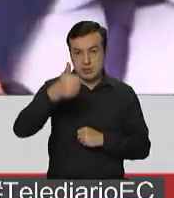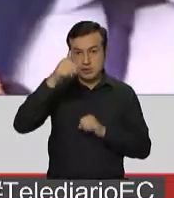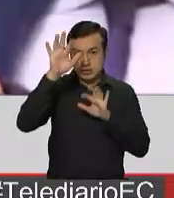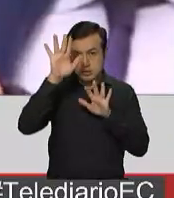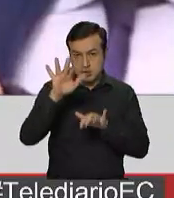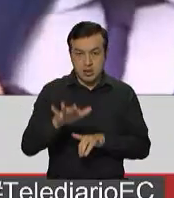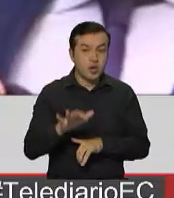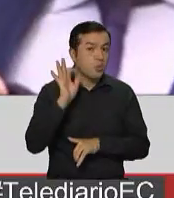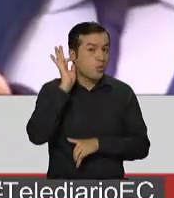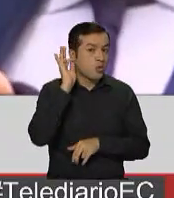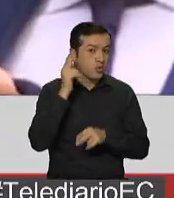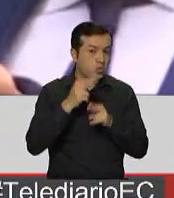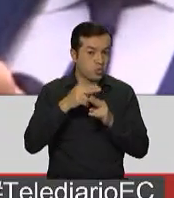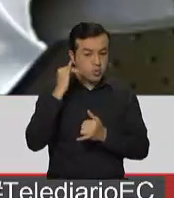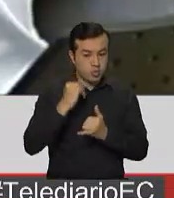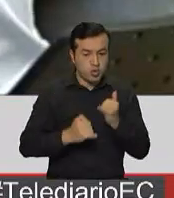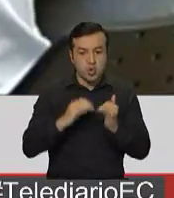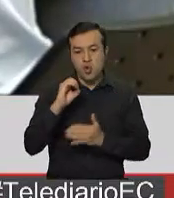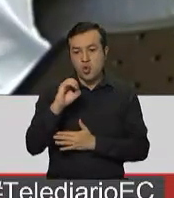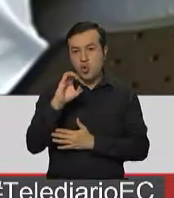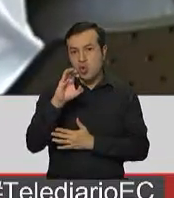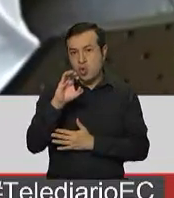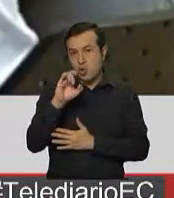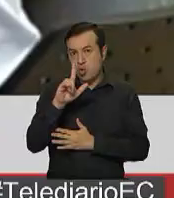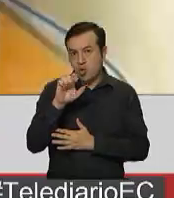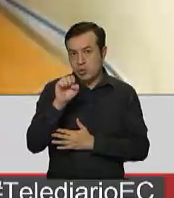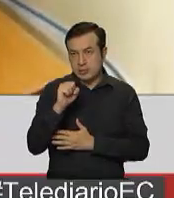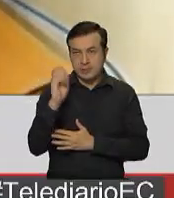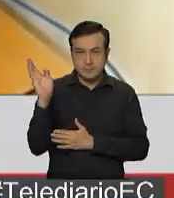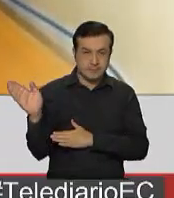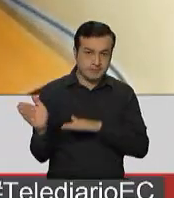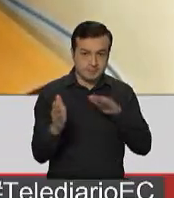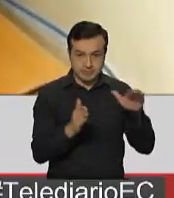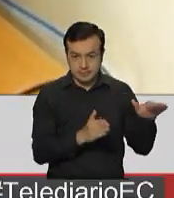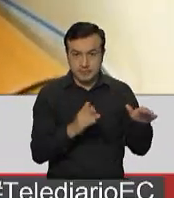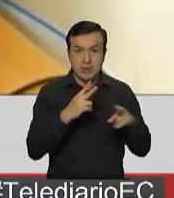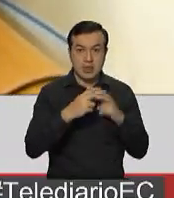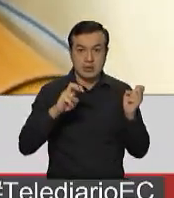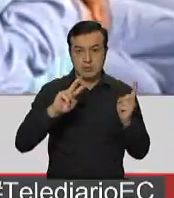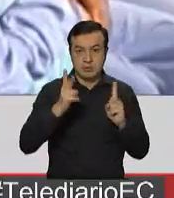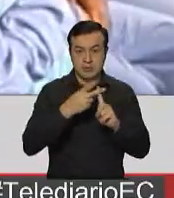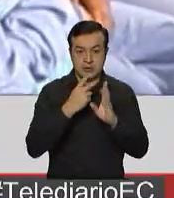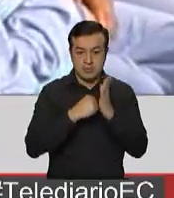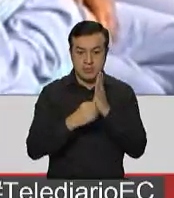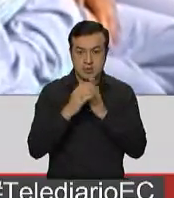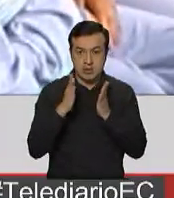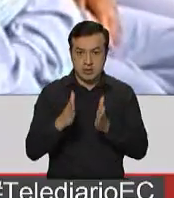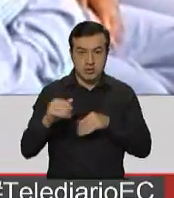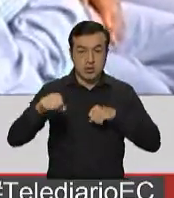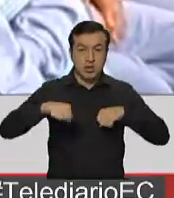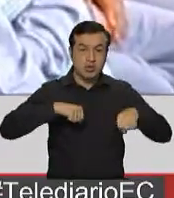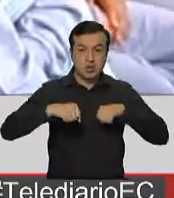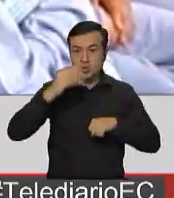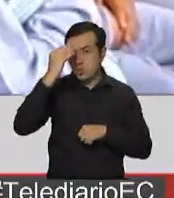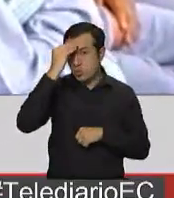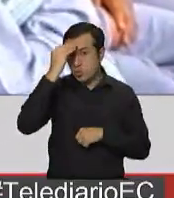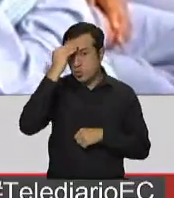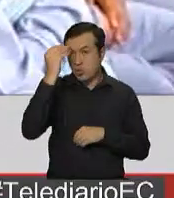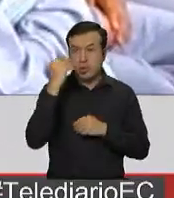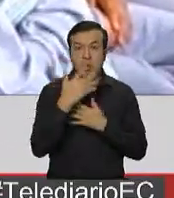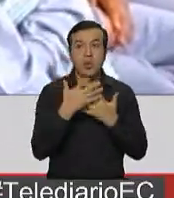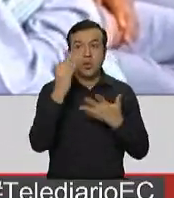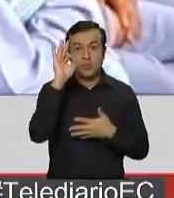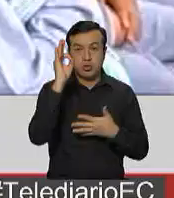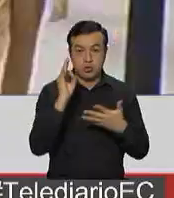institución, Alexandra Ocles. También se recibió a Vinicio Vaquero, ex viceministro de Gestión Educativa, quien aseguró que se produjo un